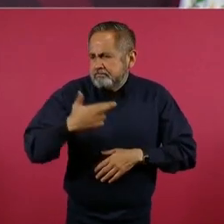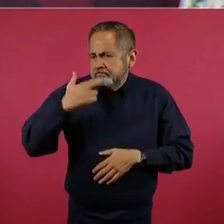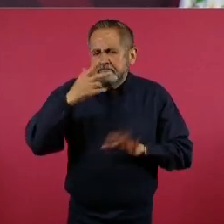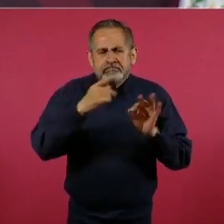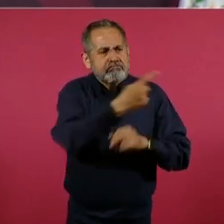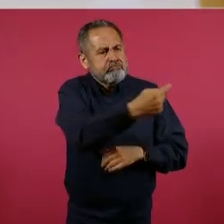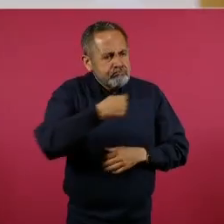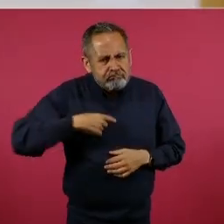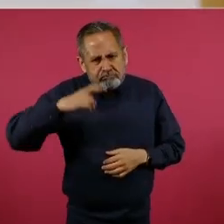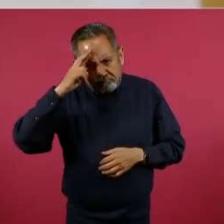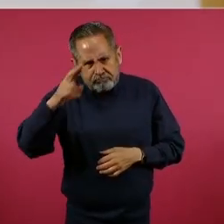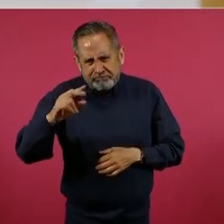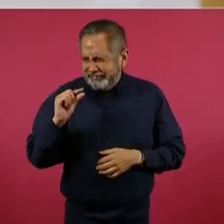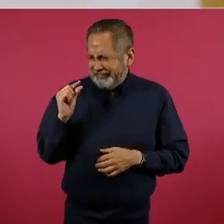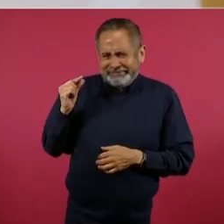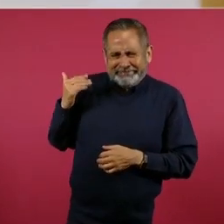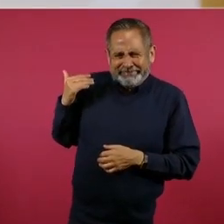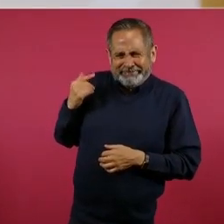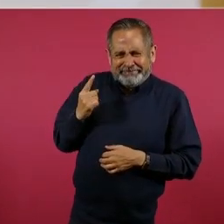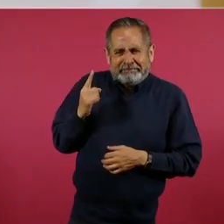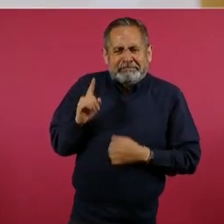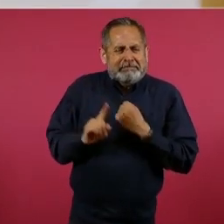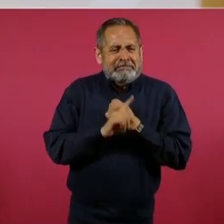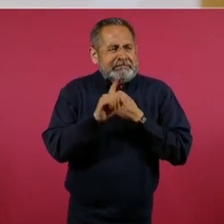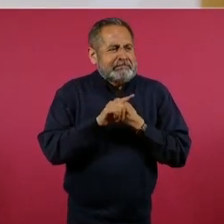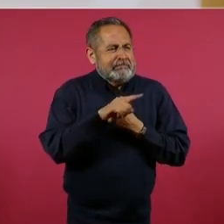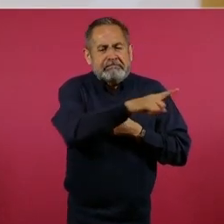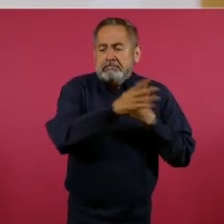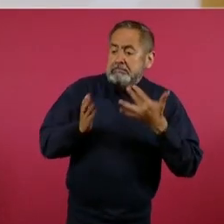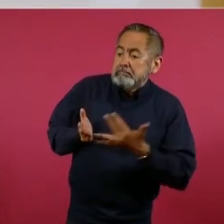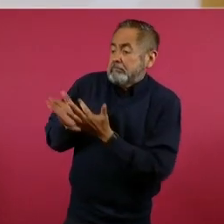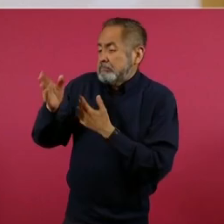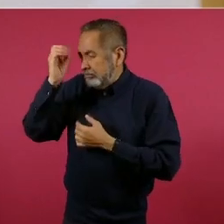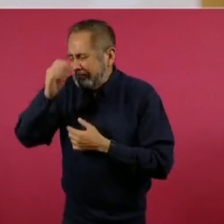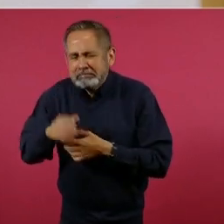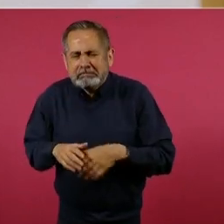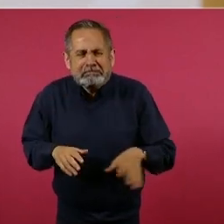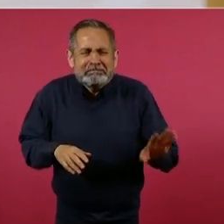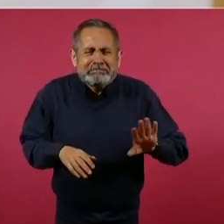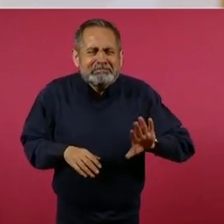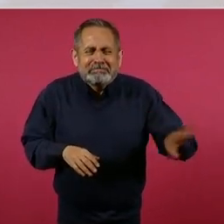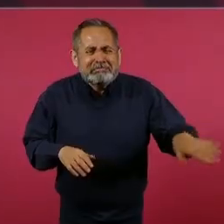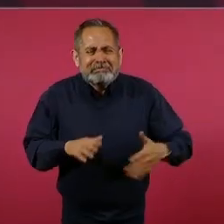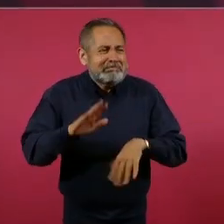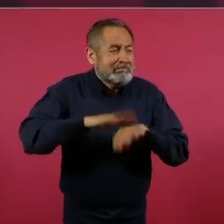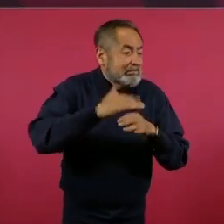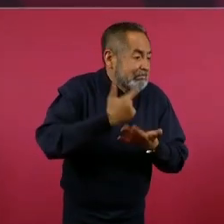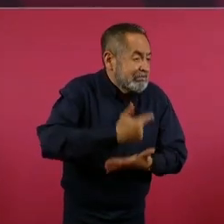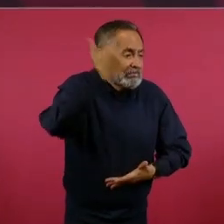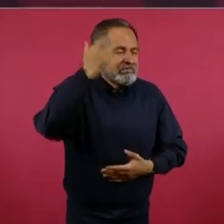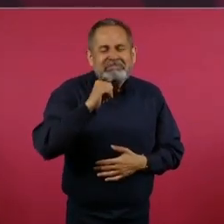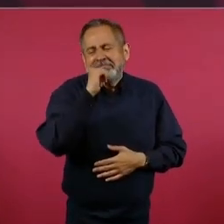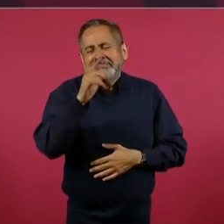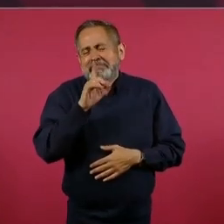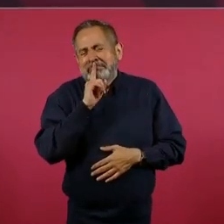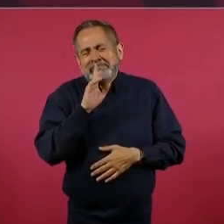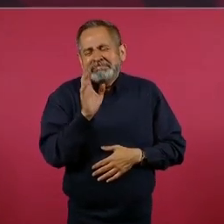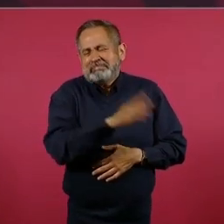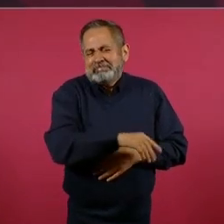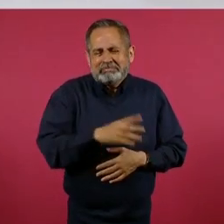respetuosa hasta ahora, pero no es un asunto trascendente, es nada